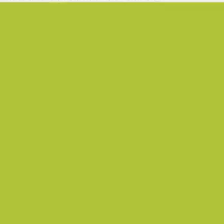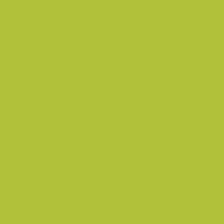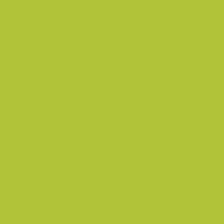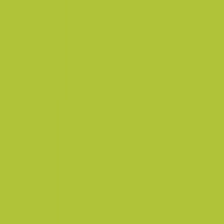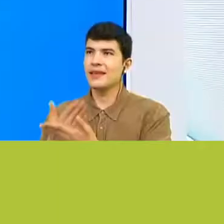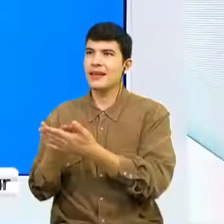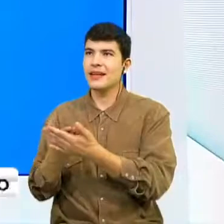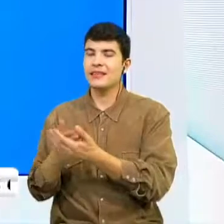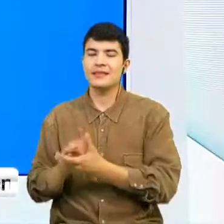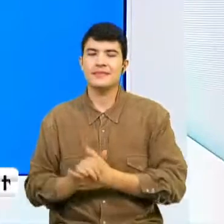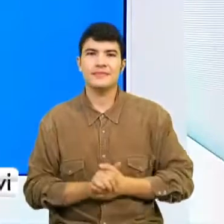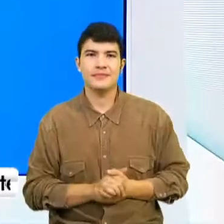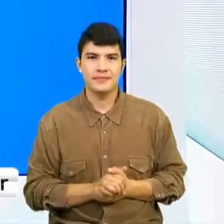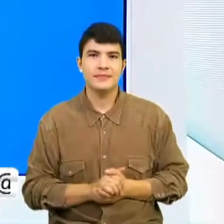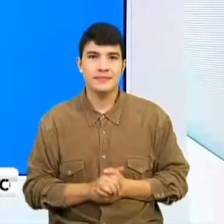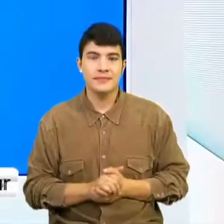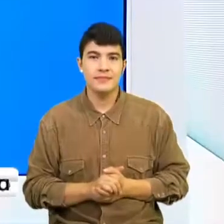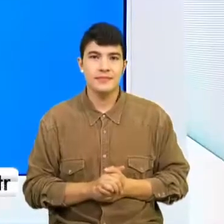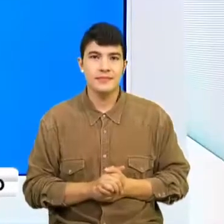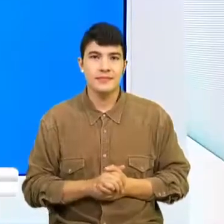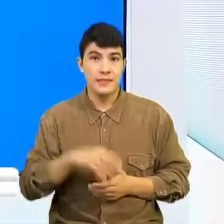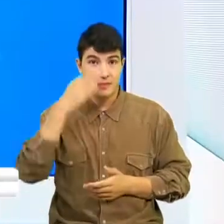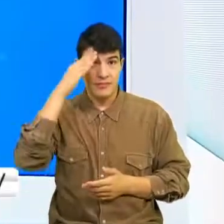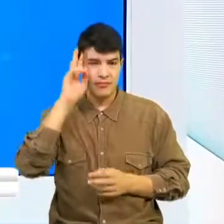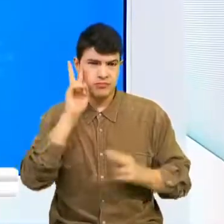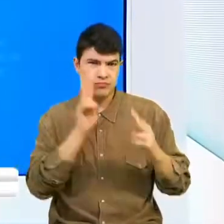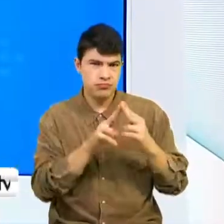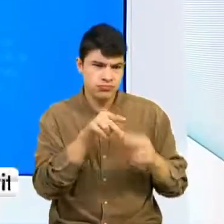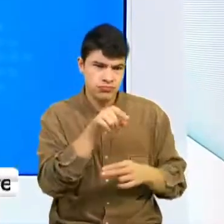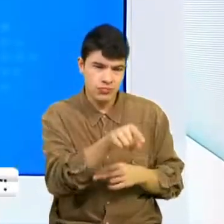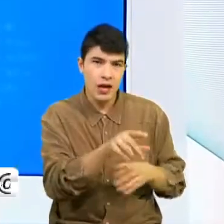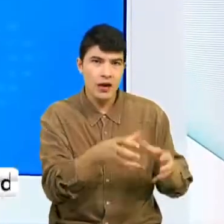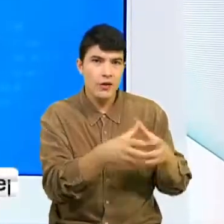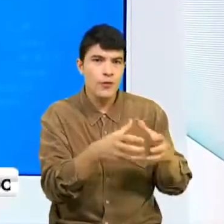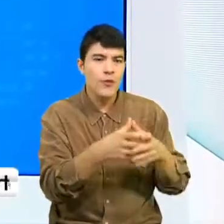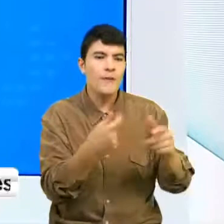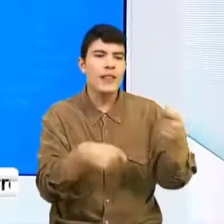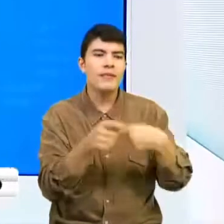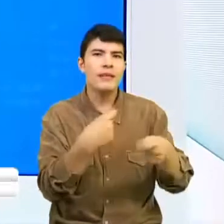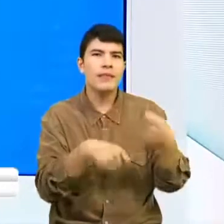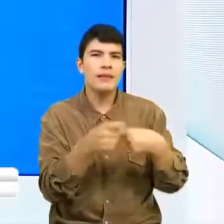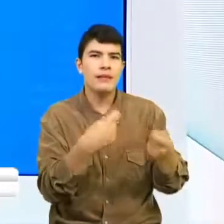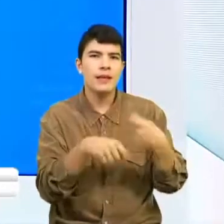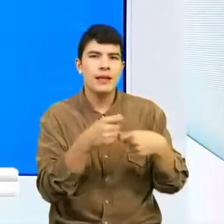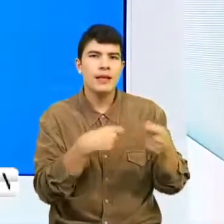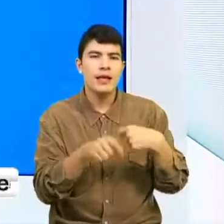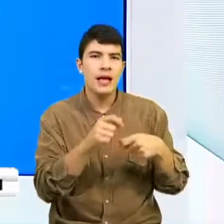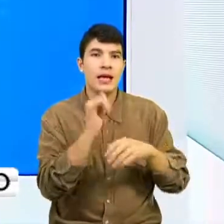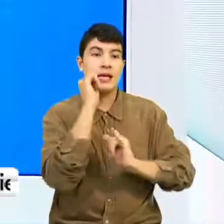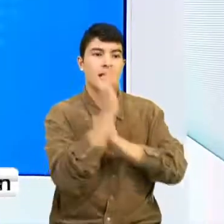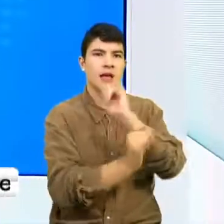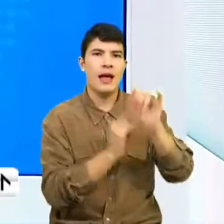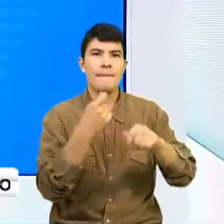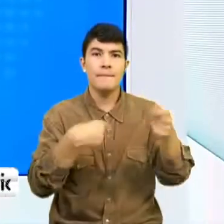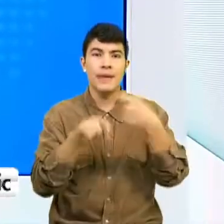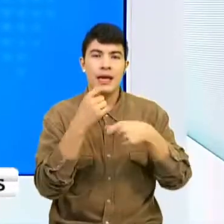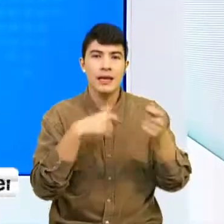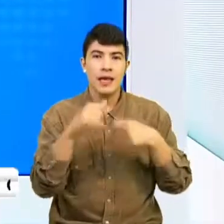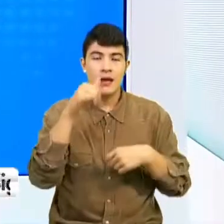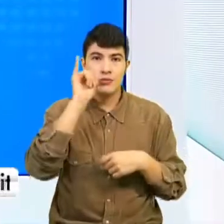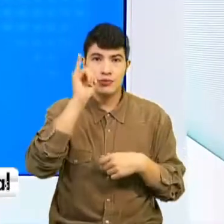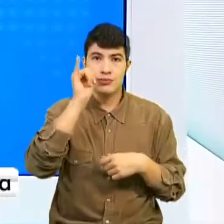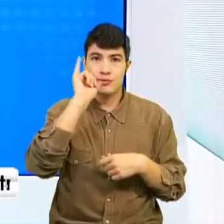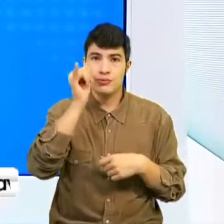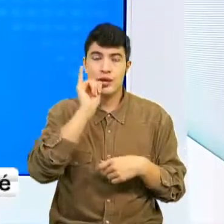y en la mira de las autoridades se encuentra una cadena de micro un mercado internacional por la venta de licores en horarios no permitidos